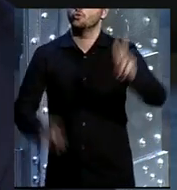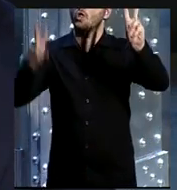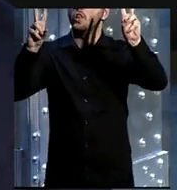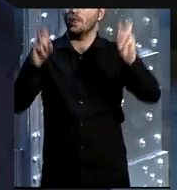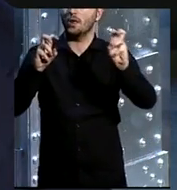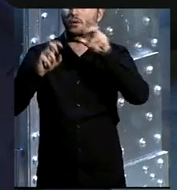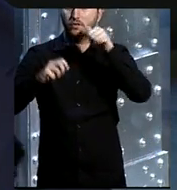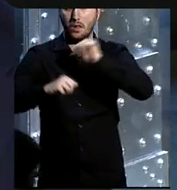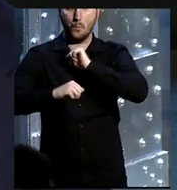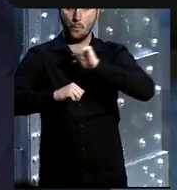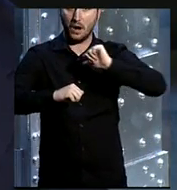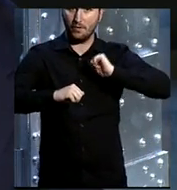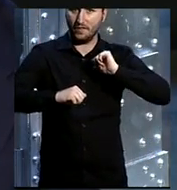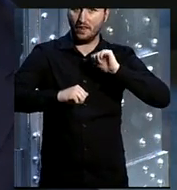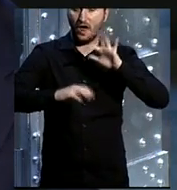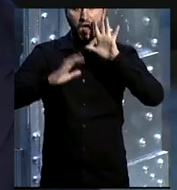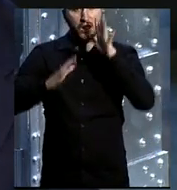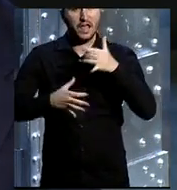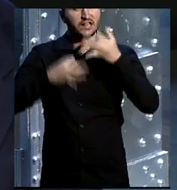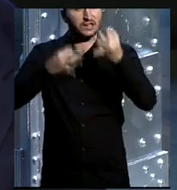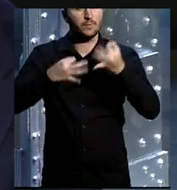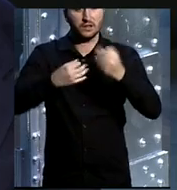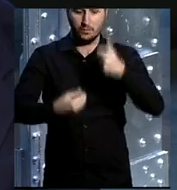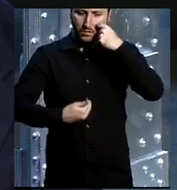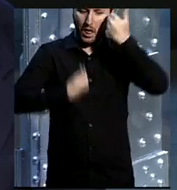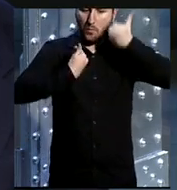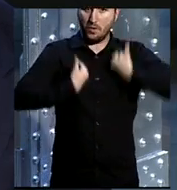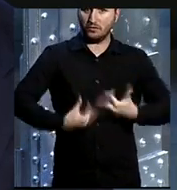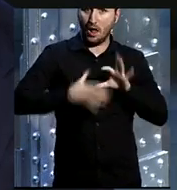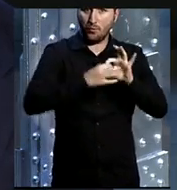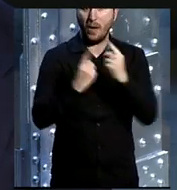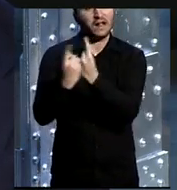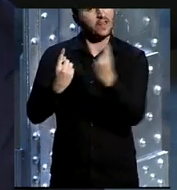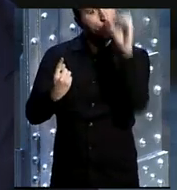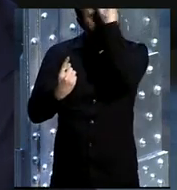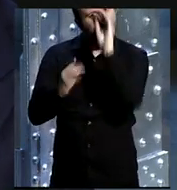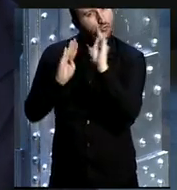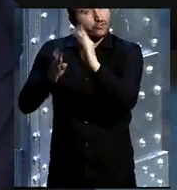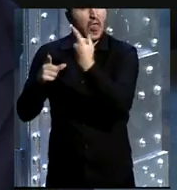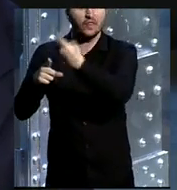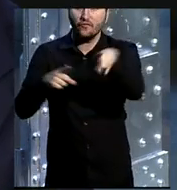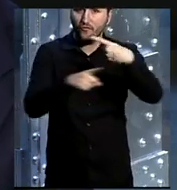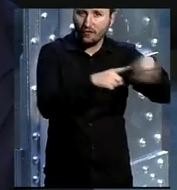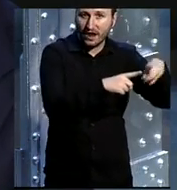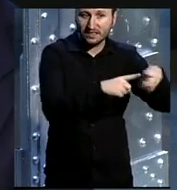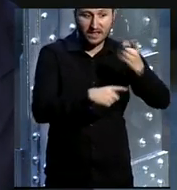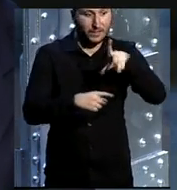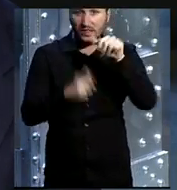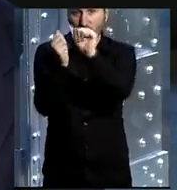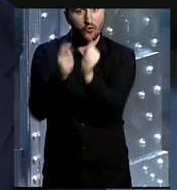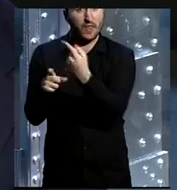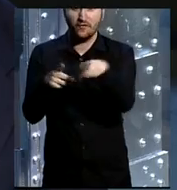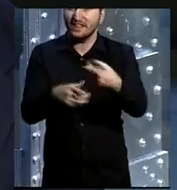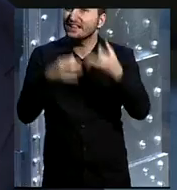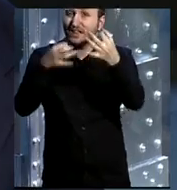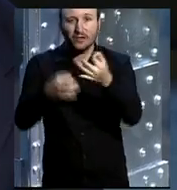que está ligado muy a la persona, cada persona lo entiende de una manera, incluso generacionalmente se entiende de distintas formas,